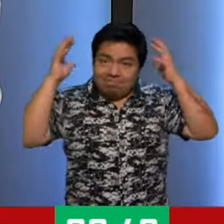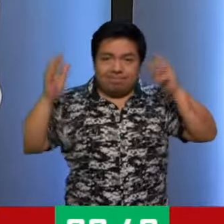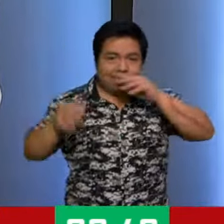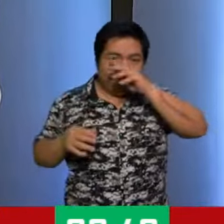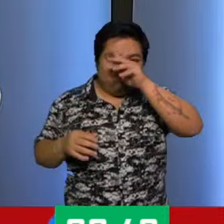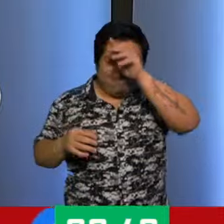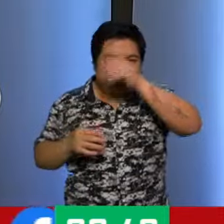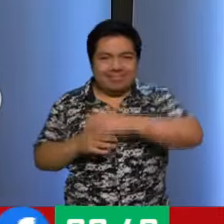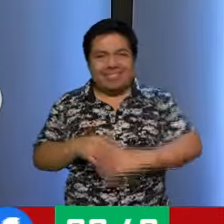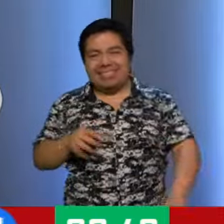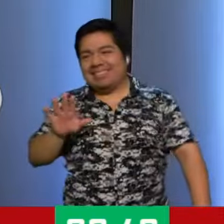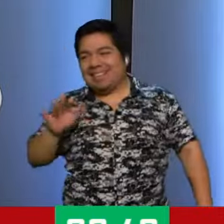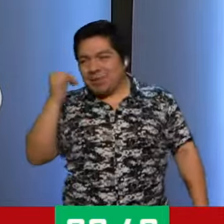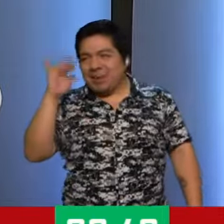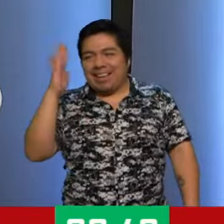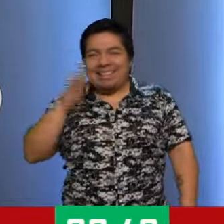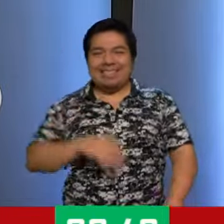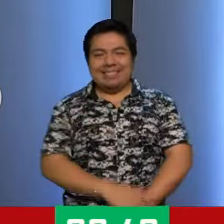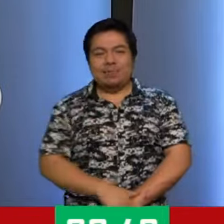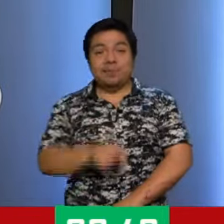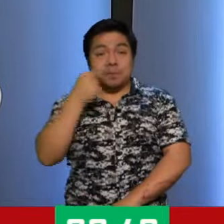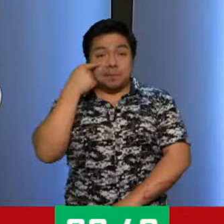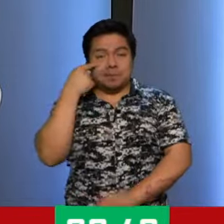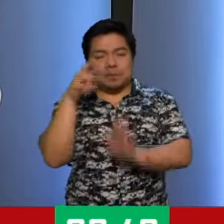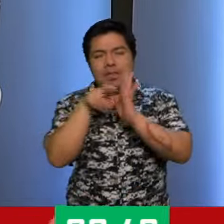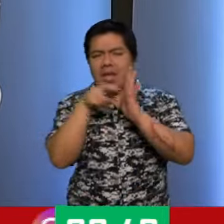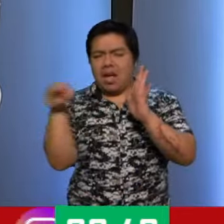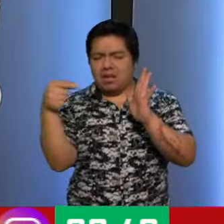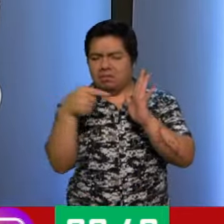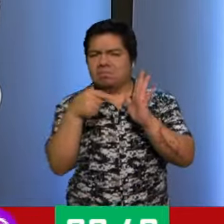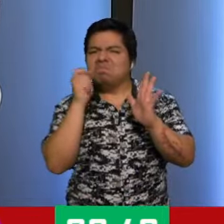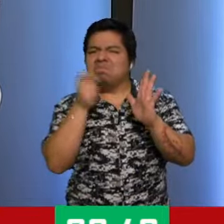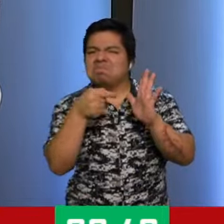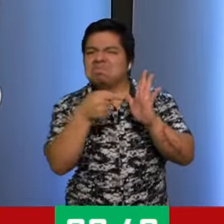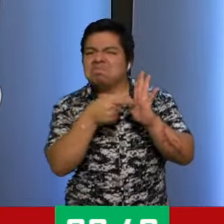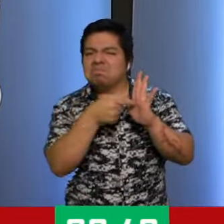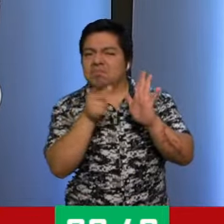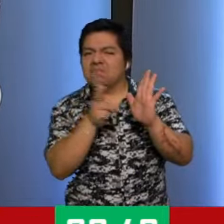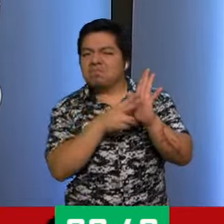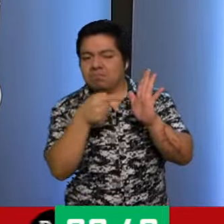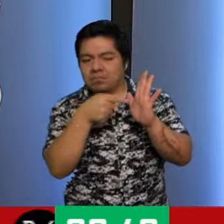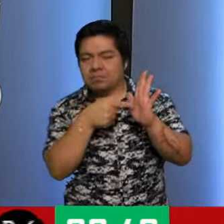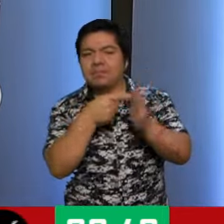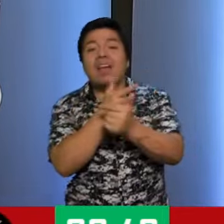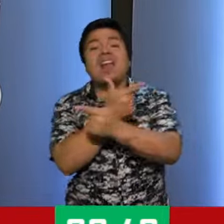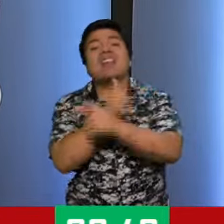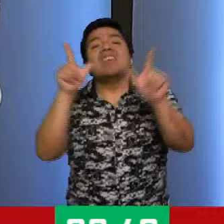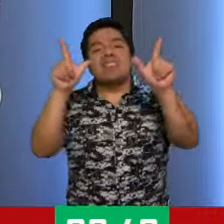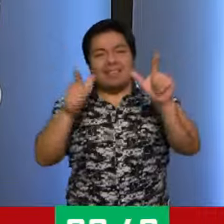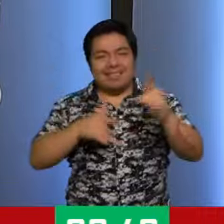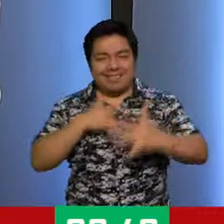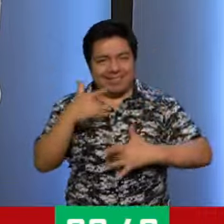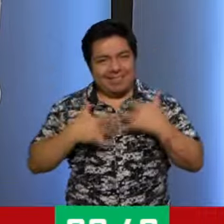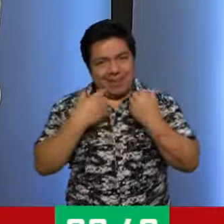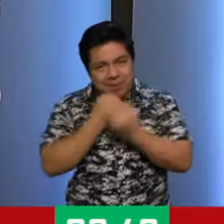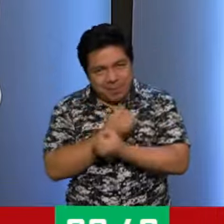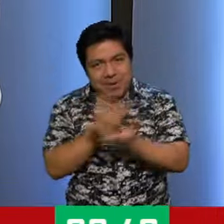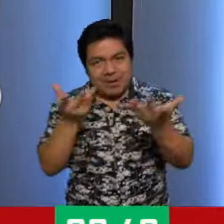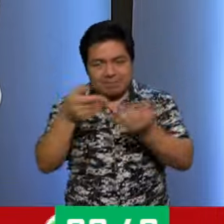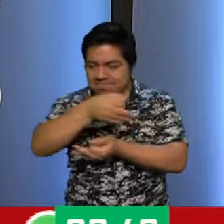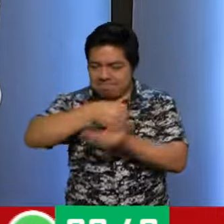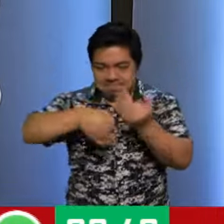teco. Pelón. En esta revista se busca que se haga válida la libertad de expresión, todas las